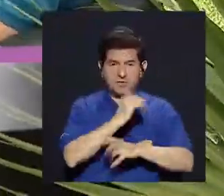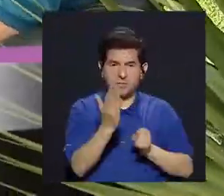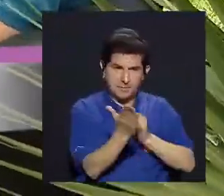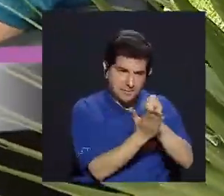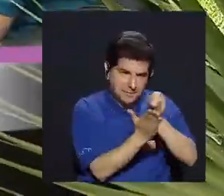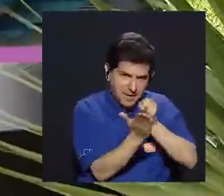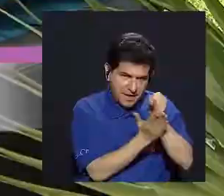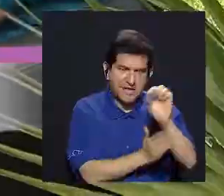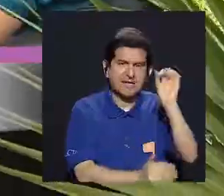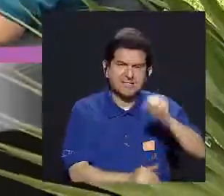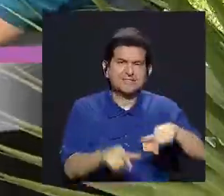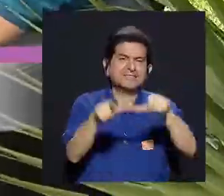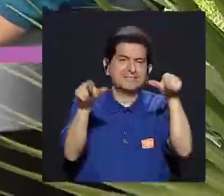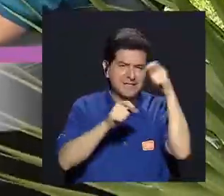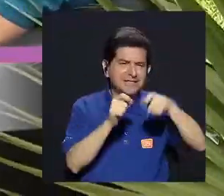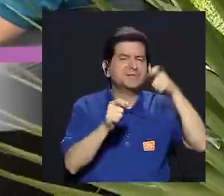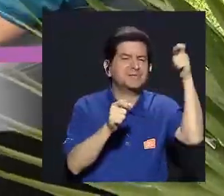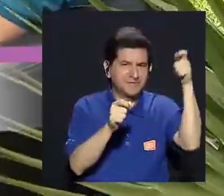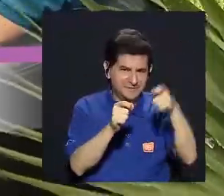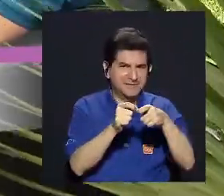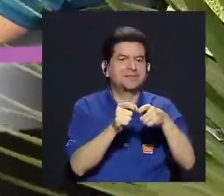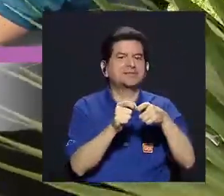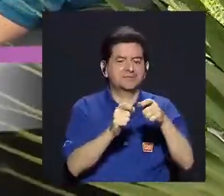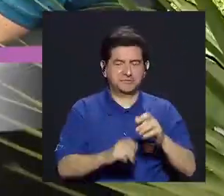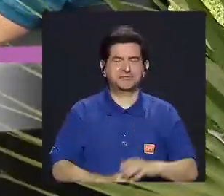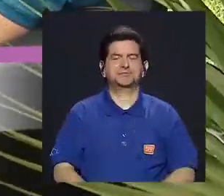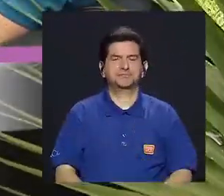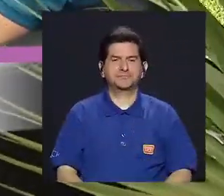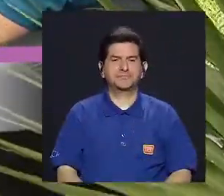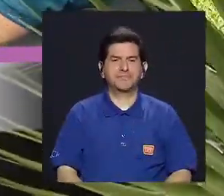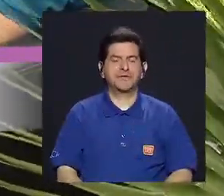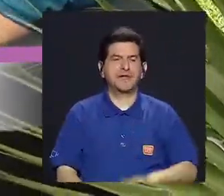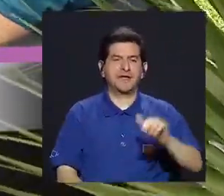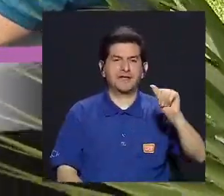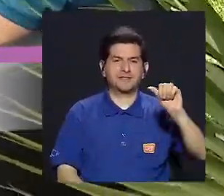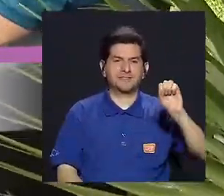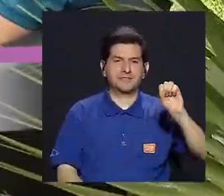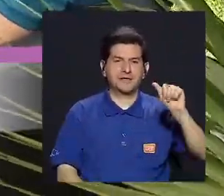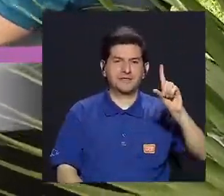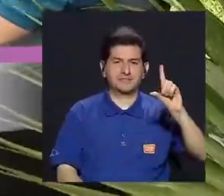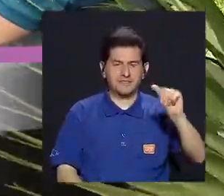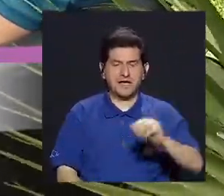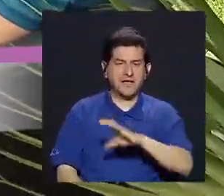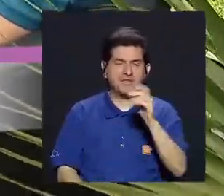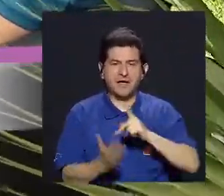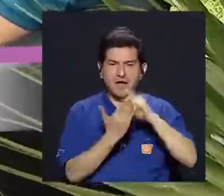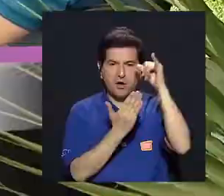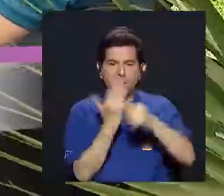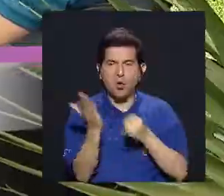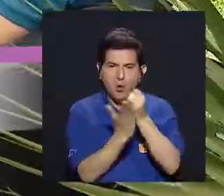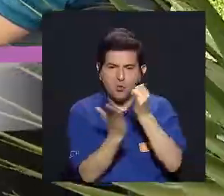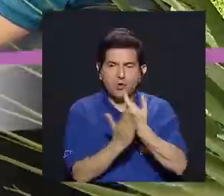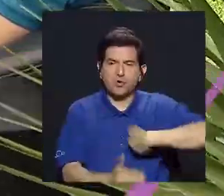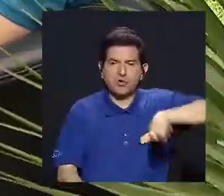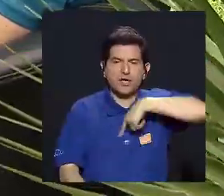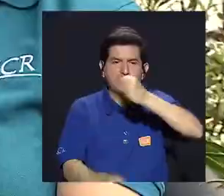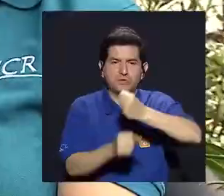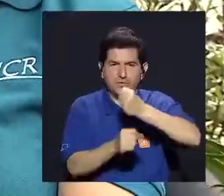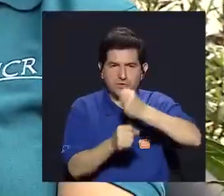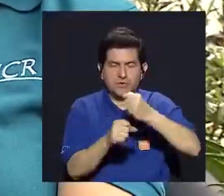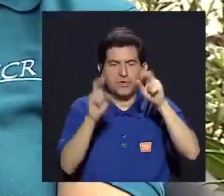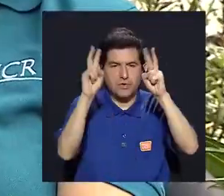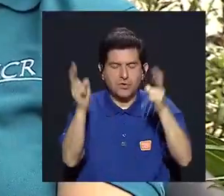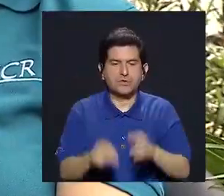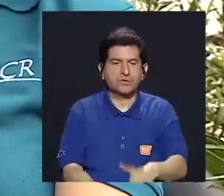investigación sí pues son zonas específicas si estamos hablando de asadas o en estos proyectos de investigación en los que estamos trabajando